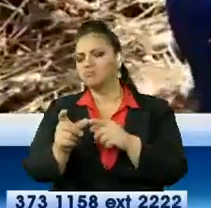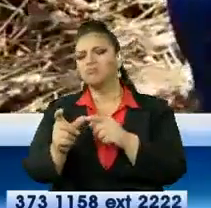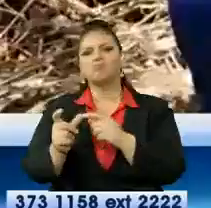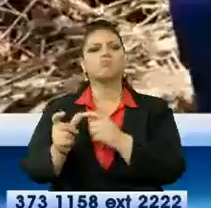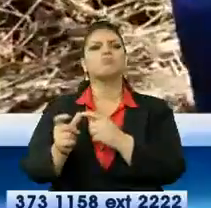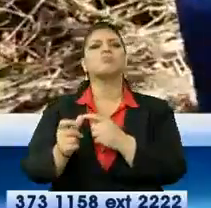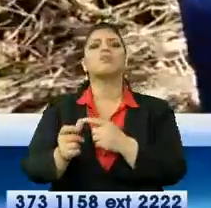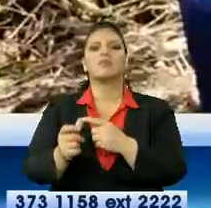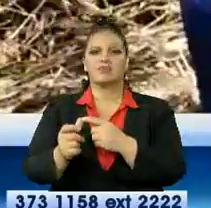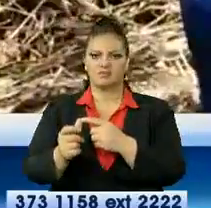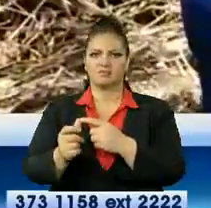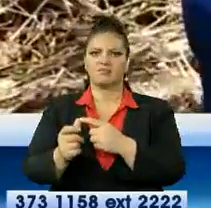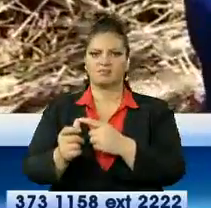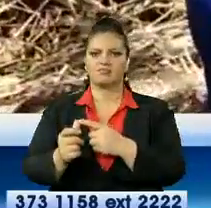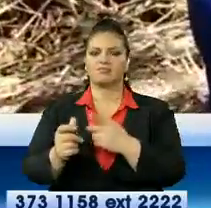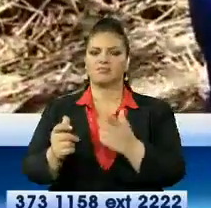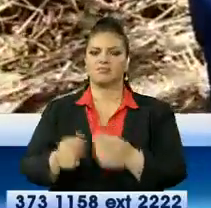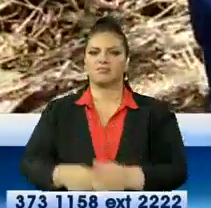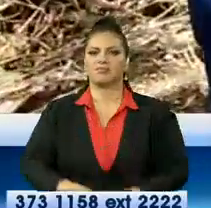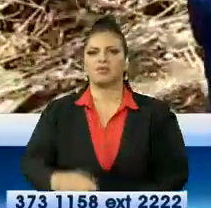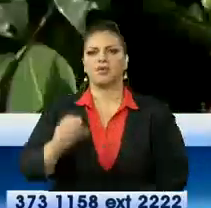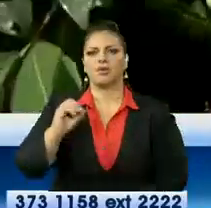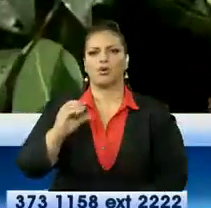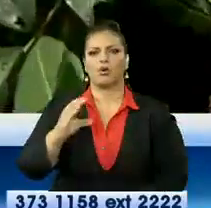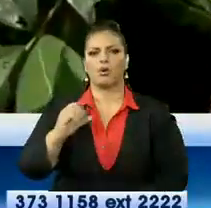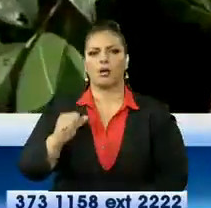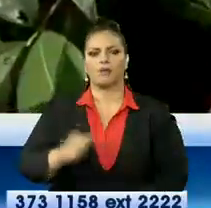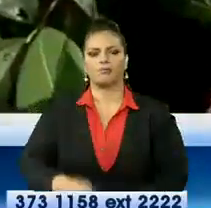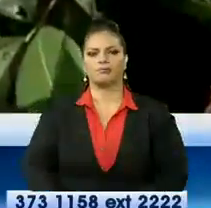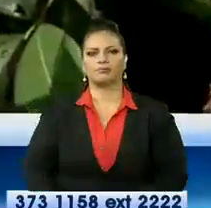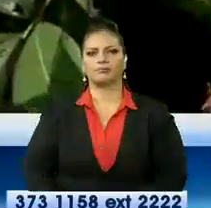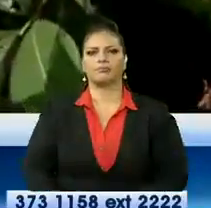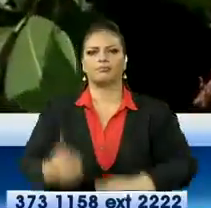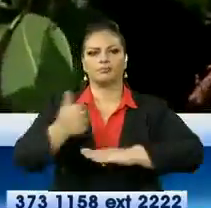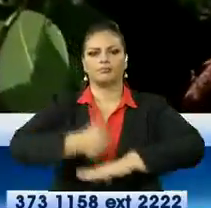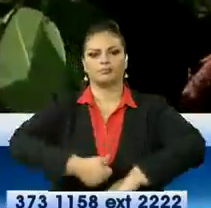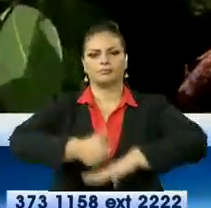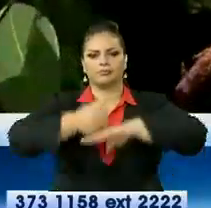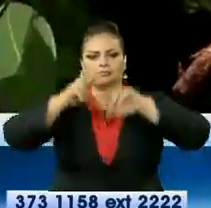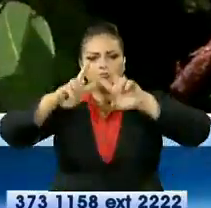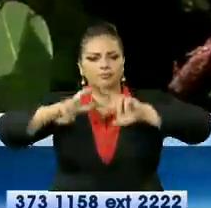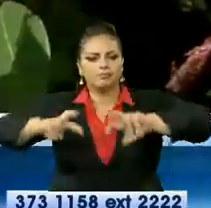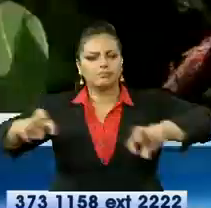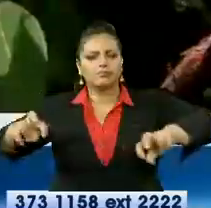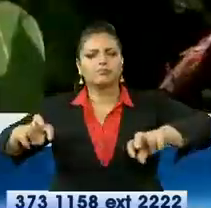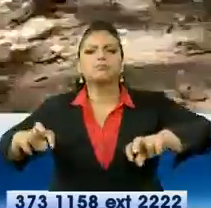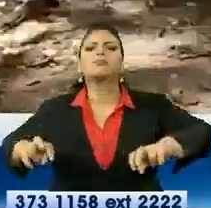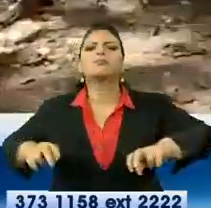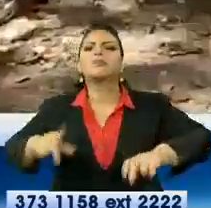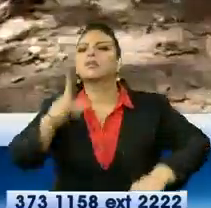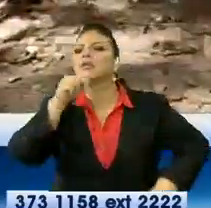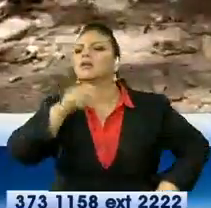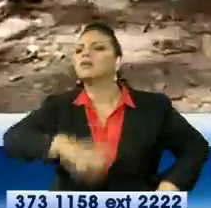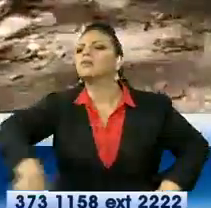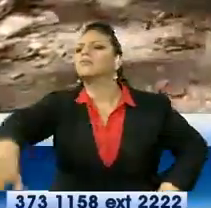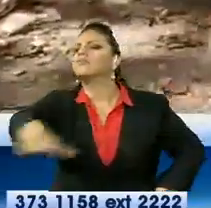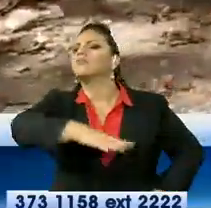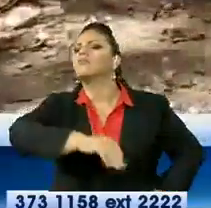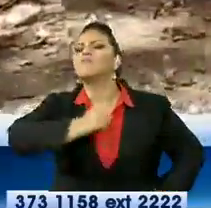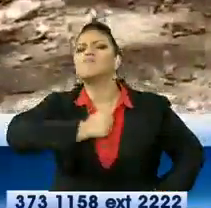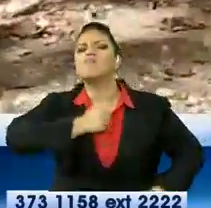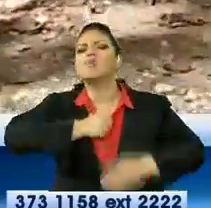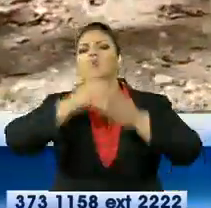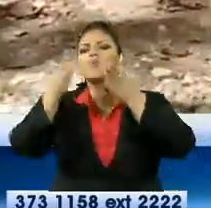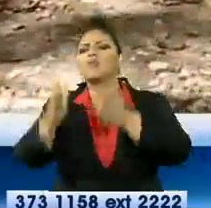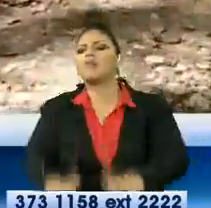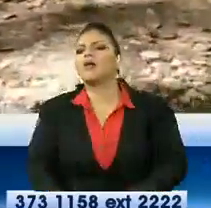un arbusto de coca mismo. Las autoridades investigan el hecho que involucra al propietario del predio donde se encontraron